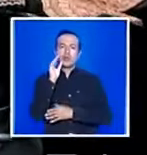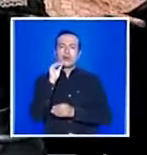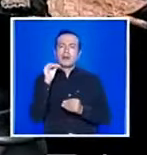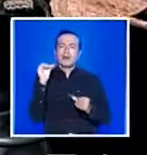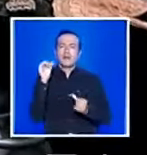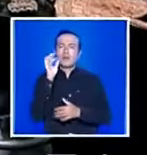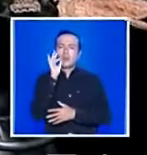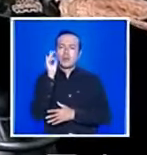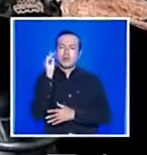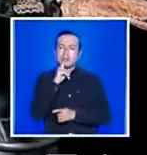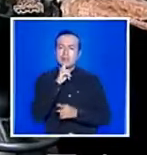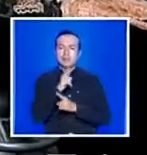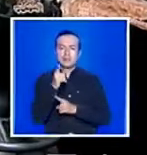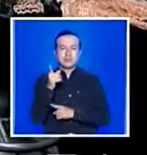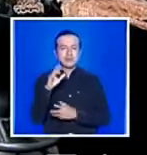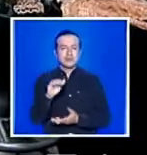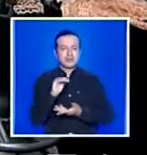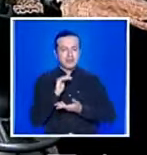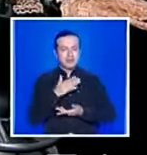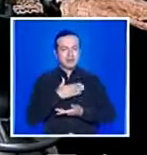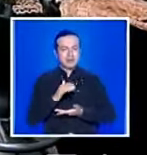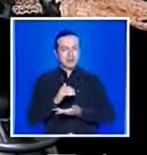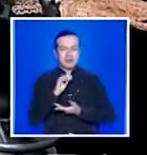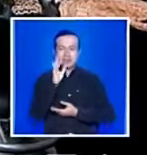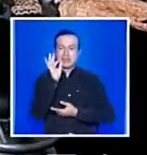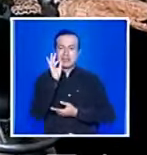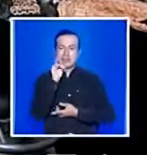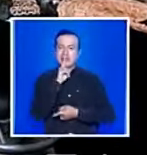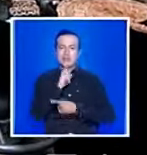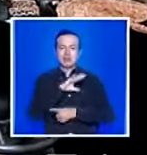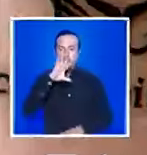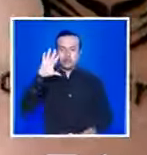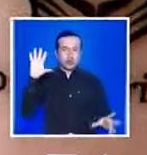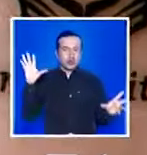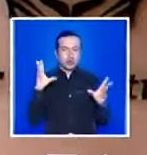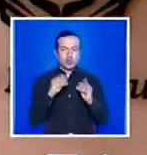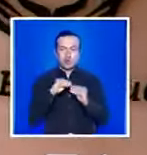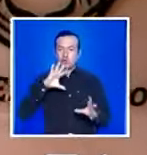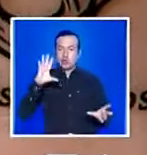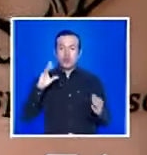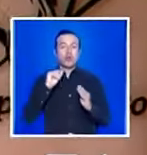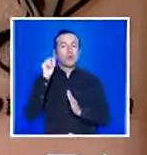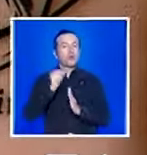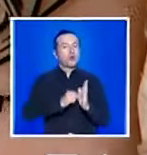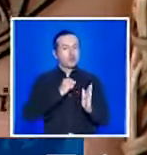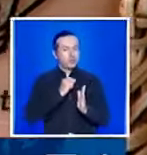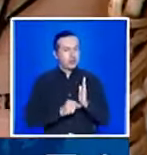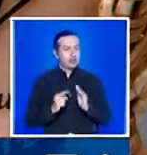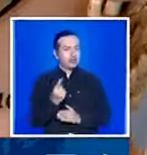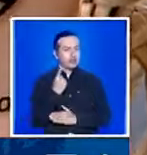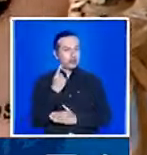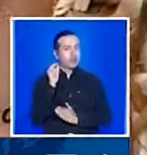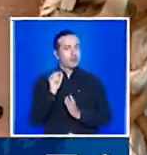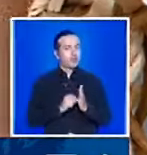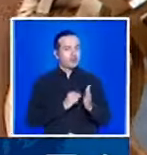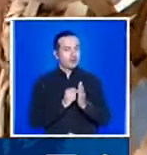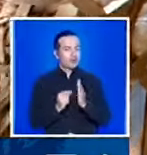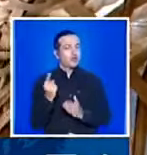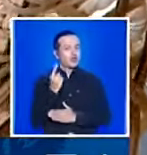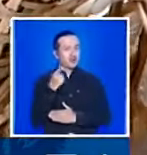exótico. Fruit. Este sí. me voy a llevar yo. Perfecto, este me lo guardo. ¿Y todo esto? Este ajá. es prohibido tomarlo solo, ¿eh? ¿Ya?